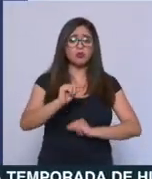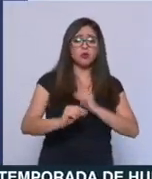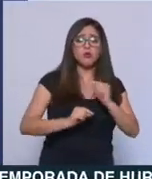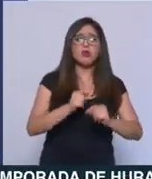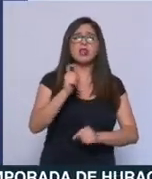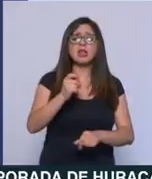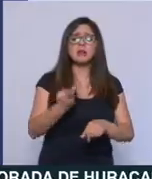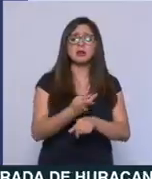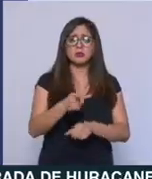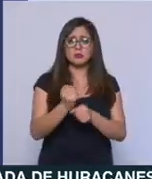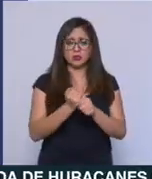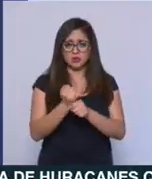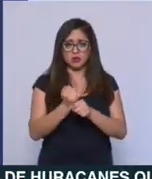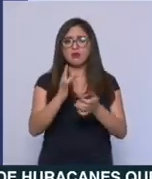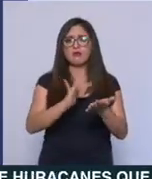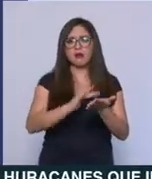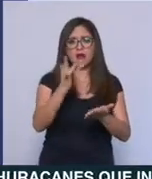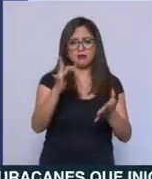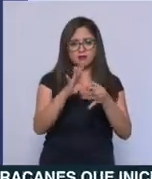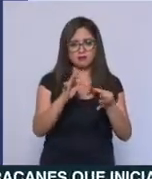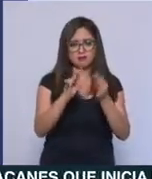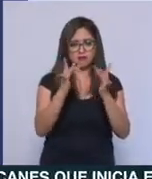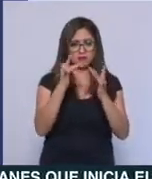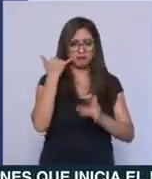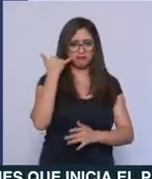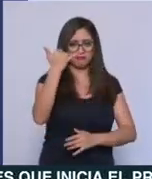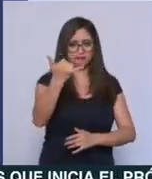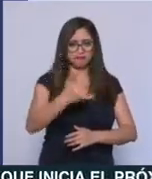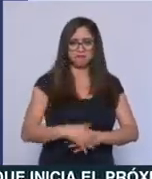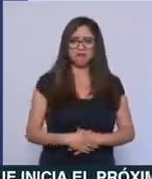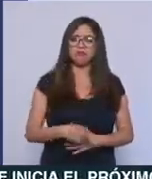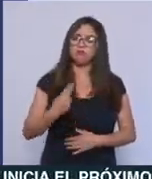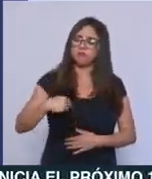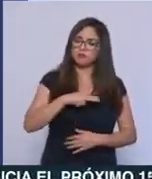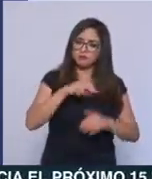las investigaciones. Gracias por tu reporte y esta llamada. Estamos pendientes, Eli, muy buena noche.